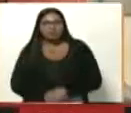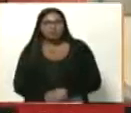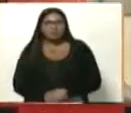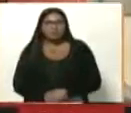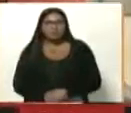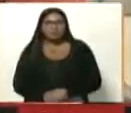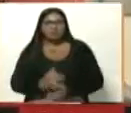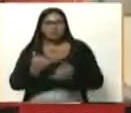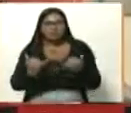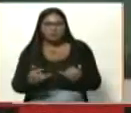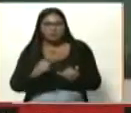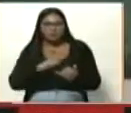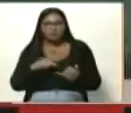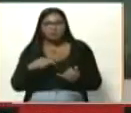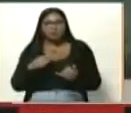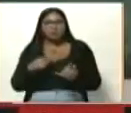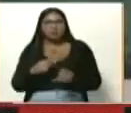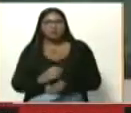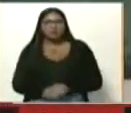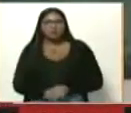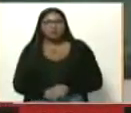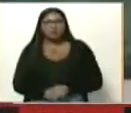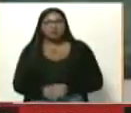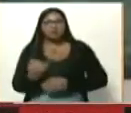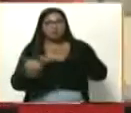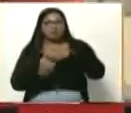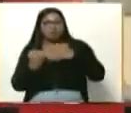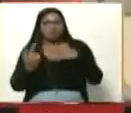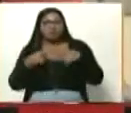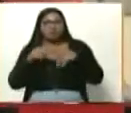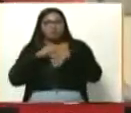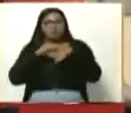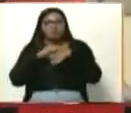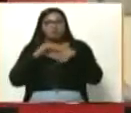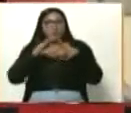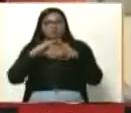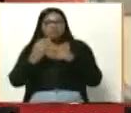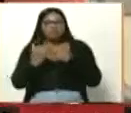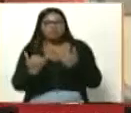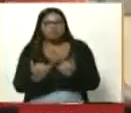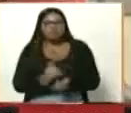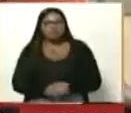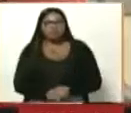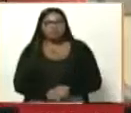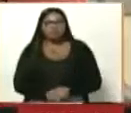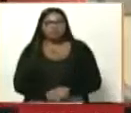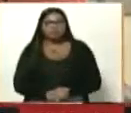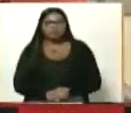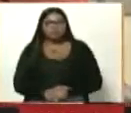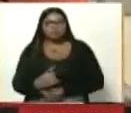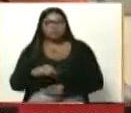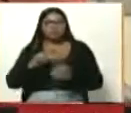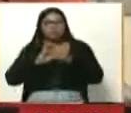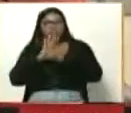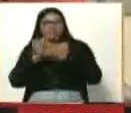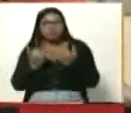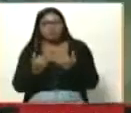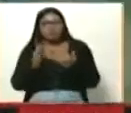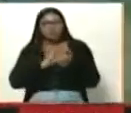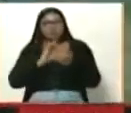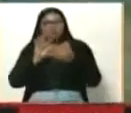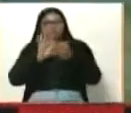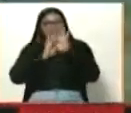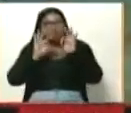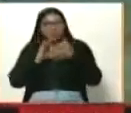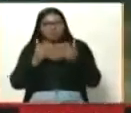tanto, esta institución que no ha parado tampoco nunca, el Ministerio de la Cultura, creo que es uno de los ministerios que durante la época de pandemia generó también múltiples